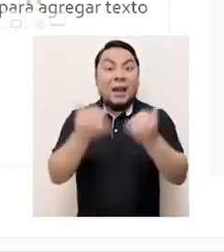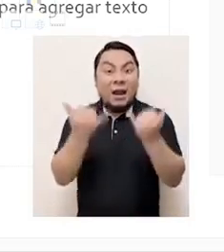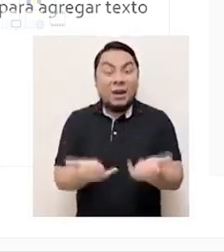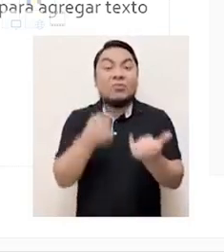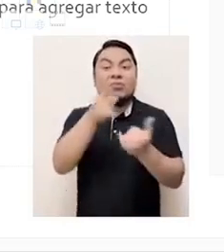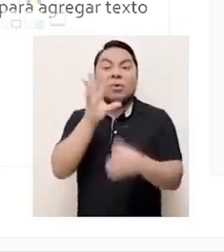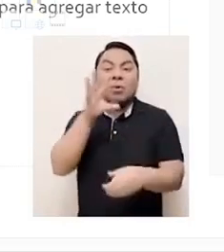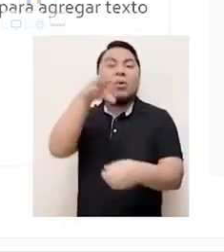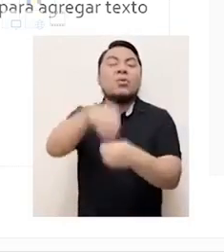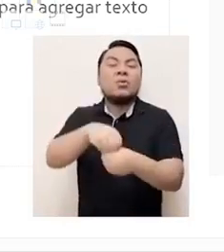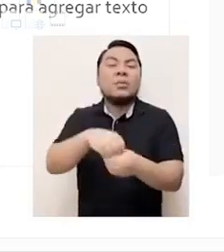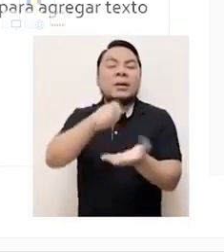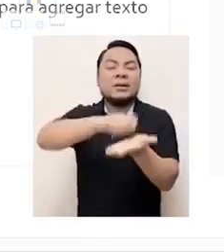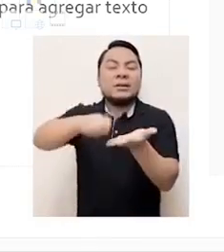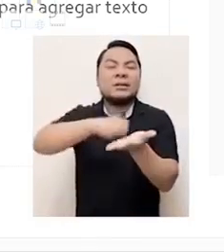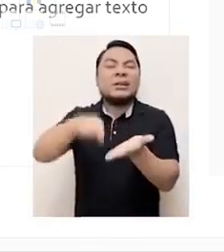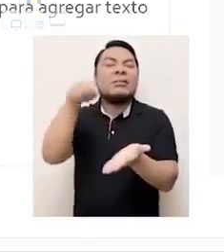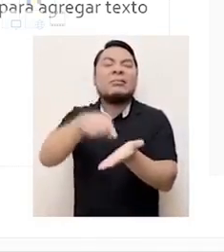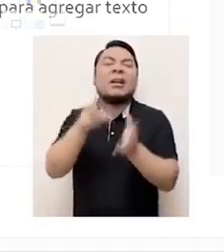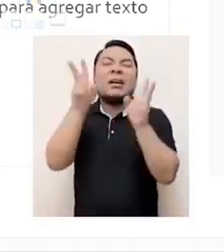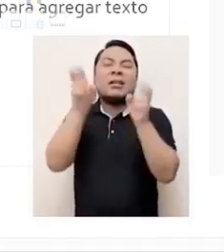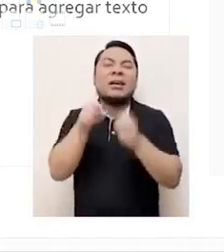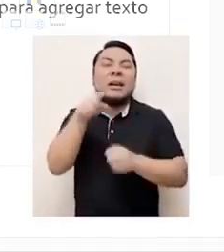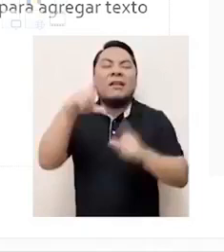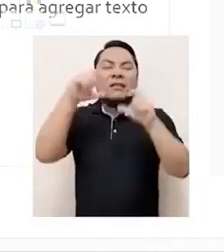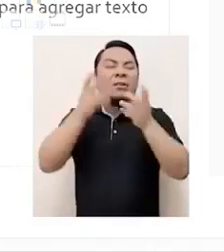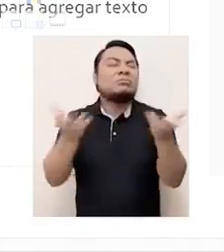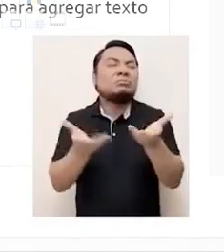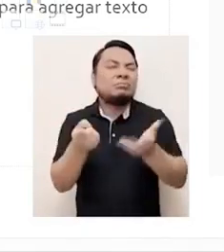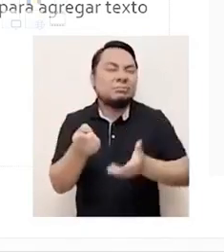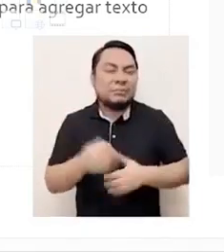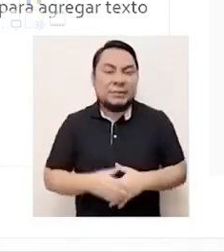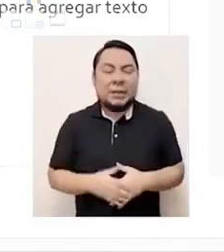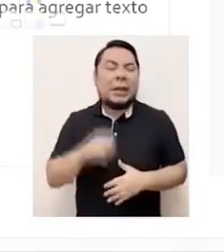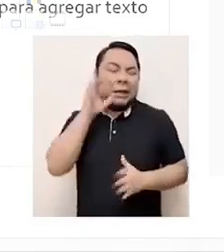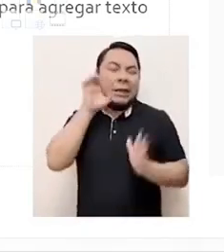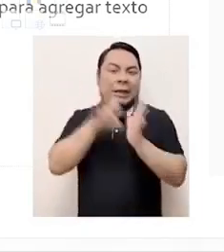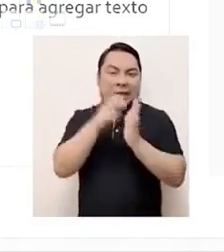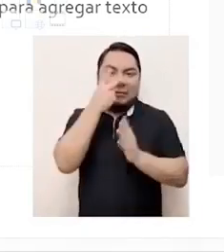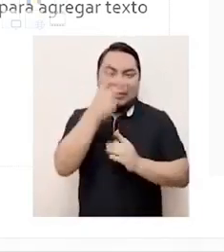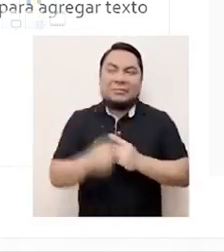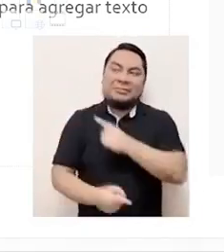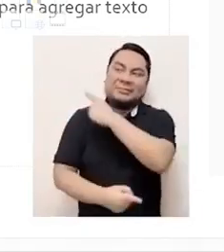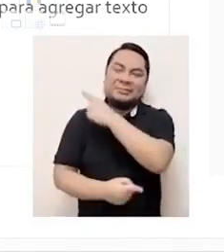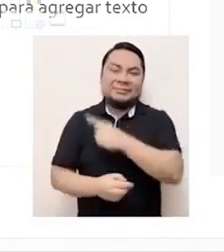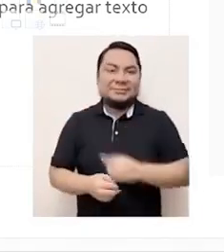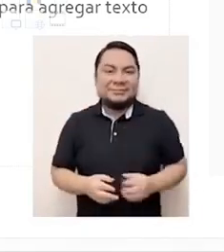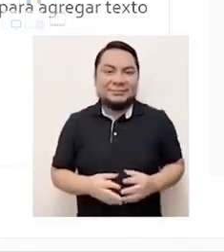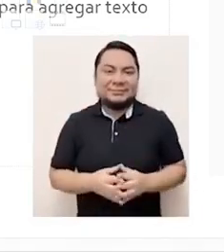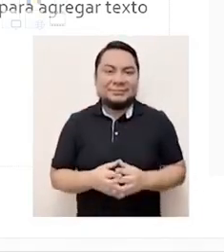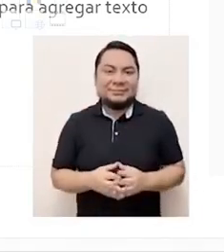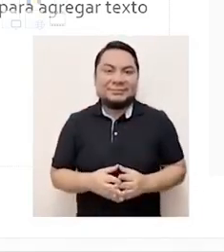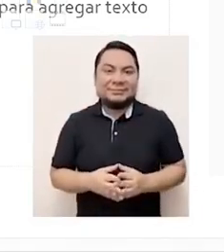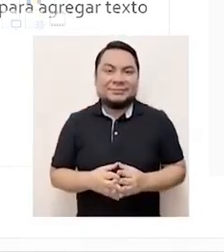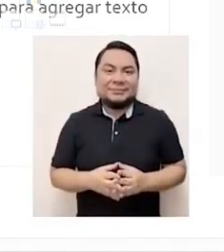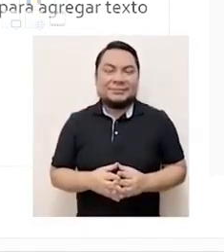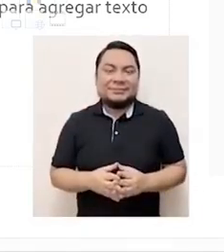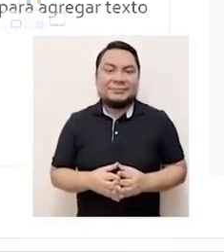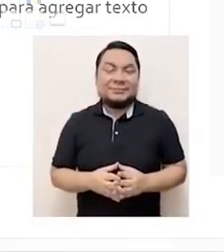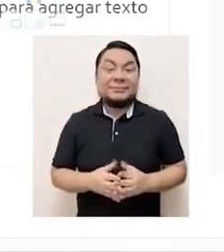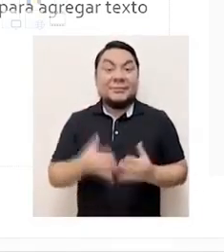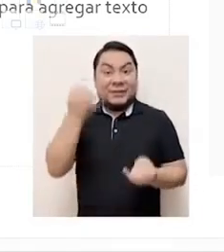ahora agregue un texto indicando de qué se trata la foto mire el ejemplo y haga el suyo